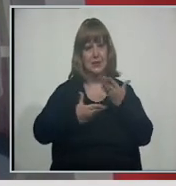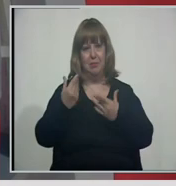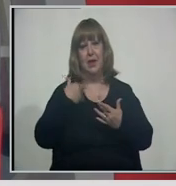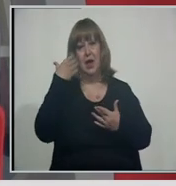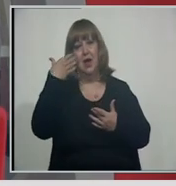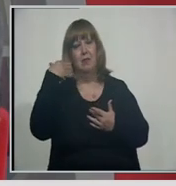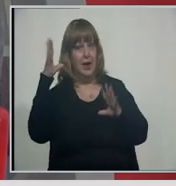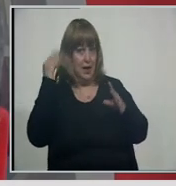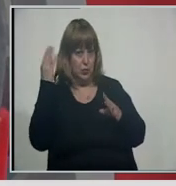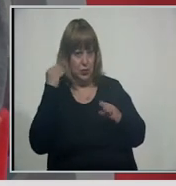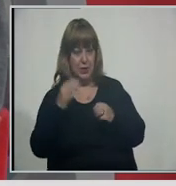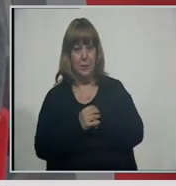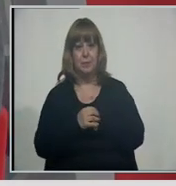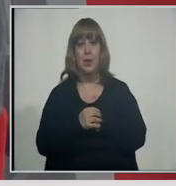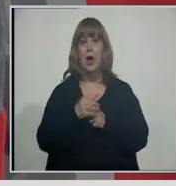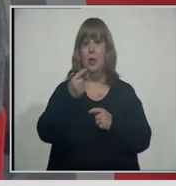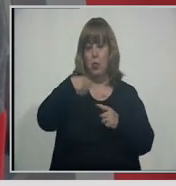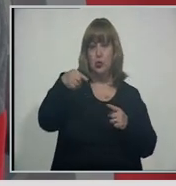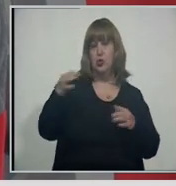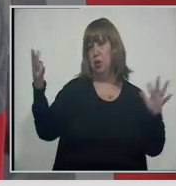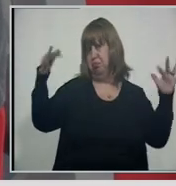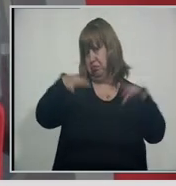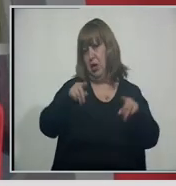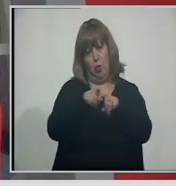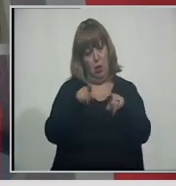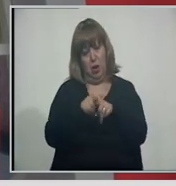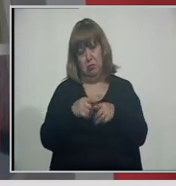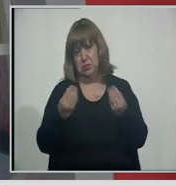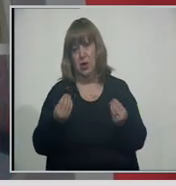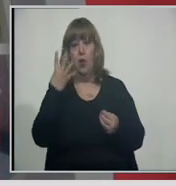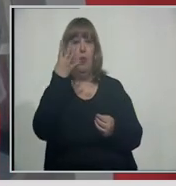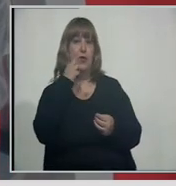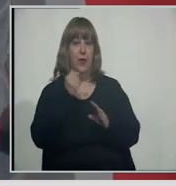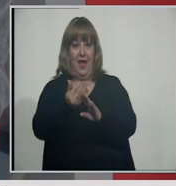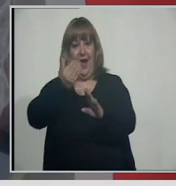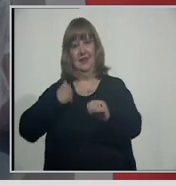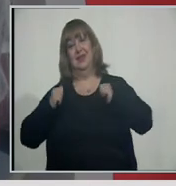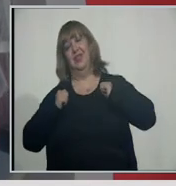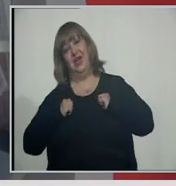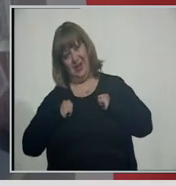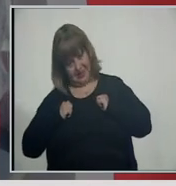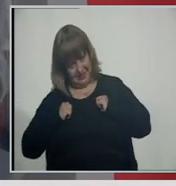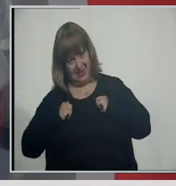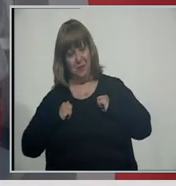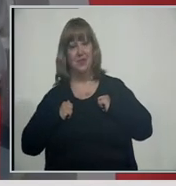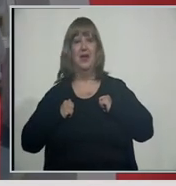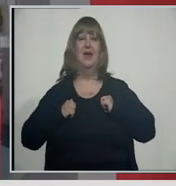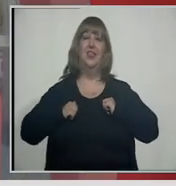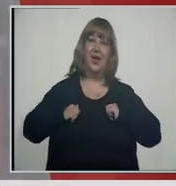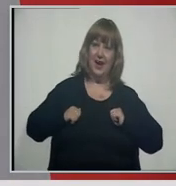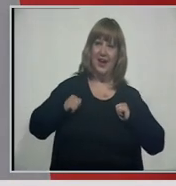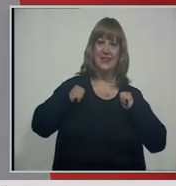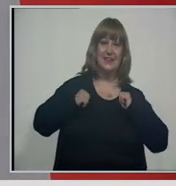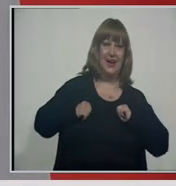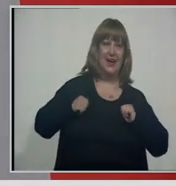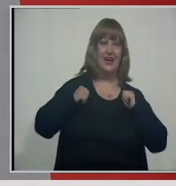para quien quiera dice viene mucho vengo igual a mendoza de nuevo viene cuatro días antes a descansar viendo 21h